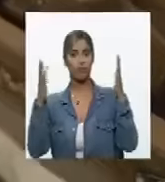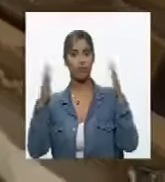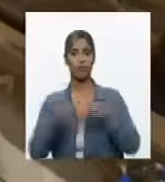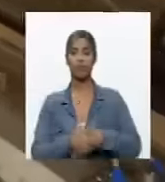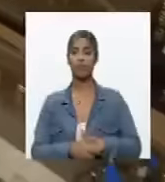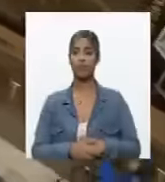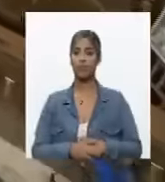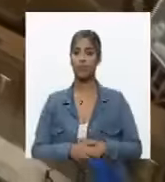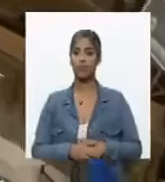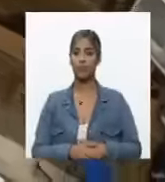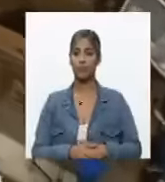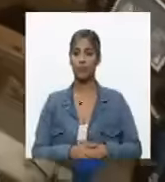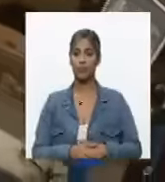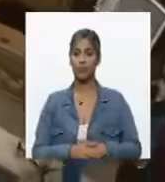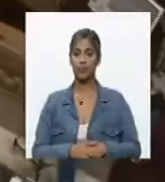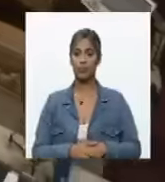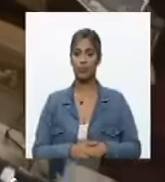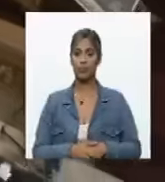diputado.